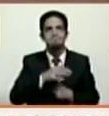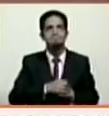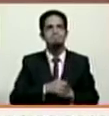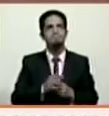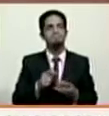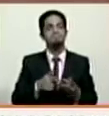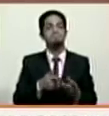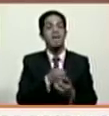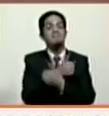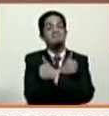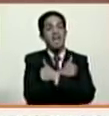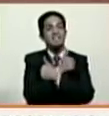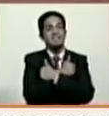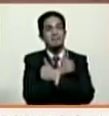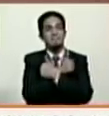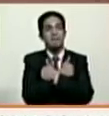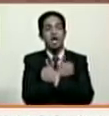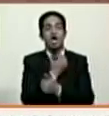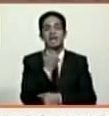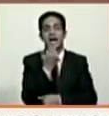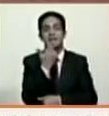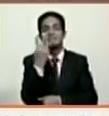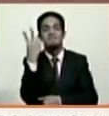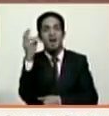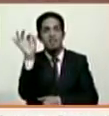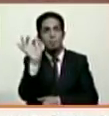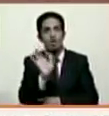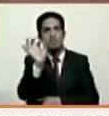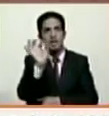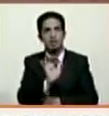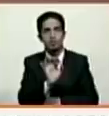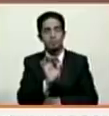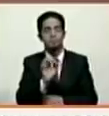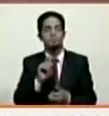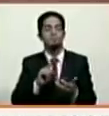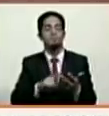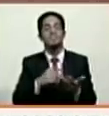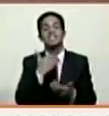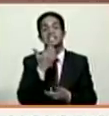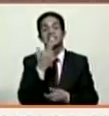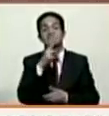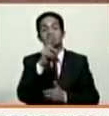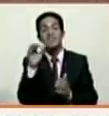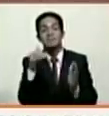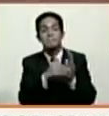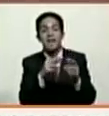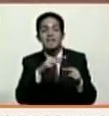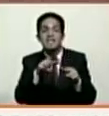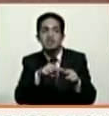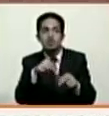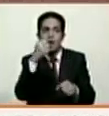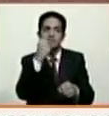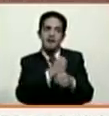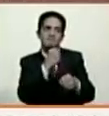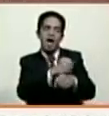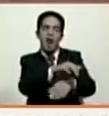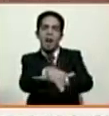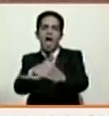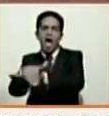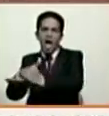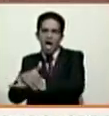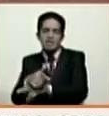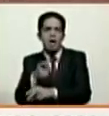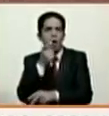desempleo que se acerca al 20%. Casi 20.000 niños trabajando en la calle, niños trabajadores,